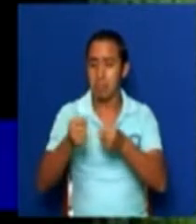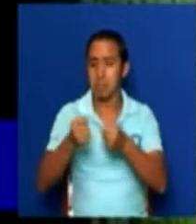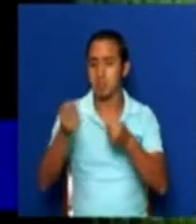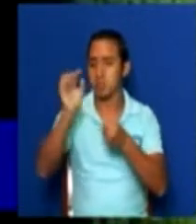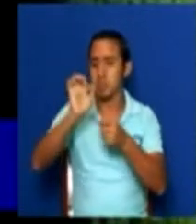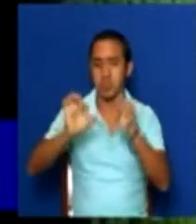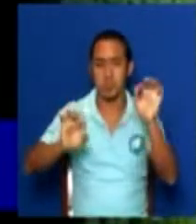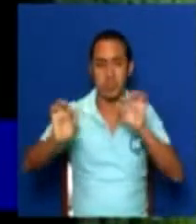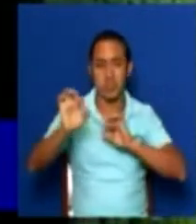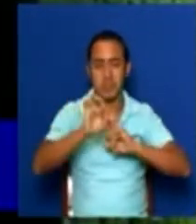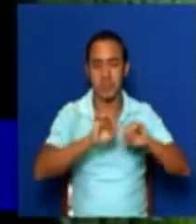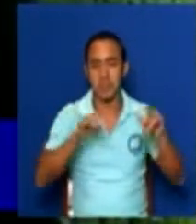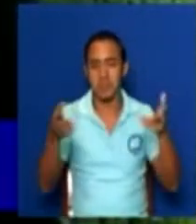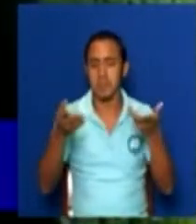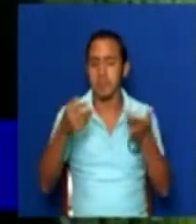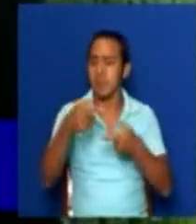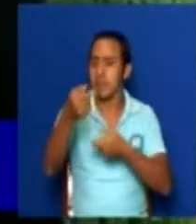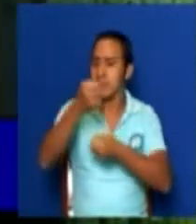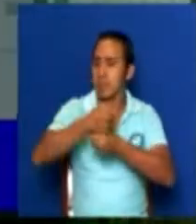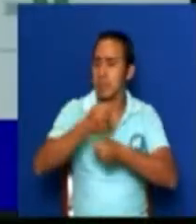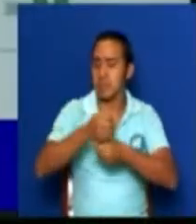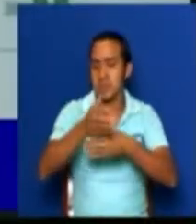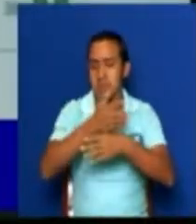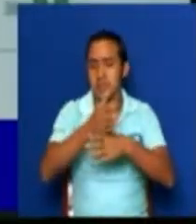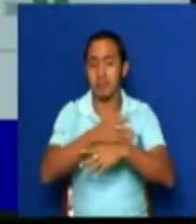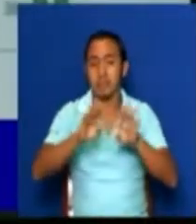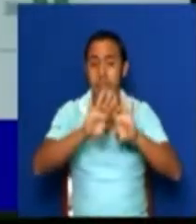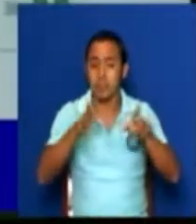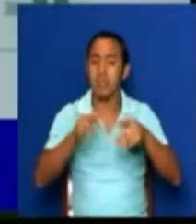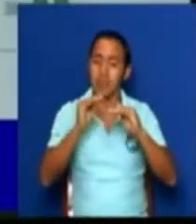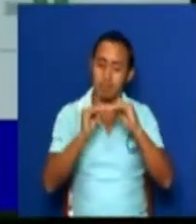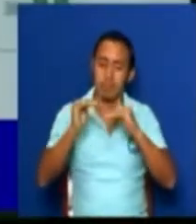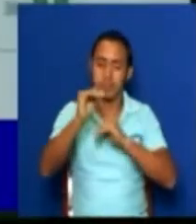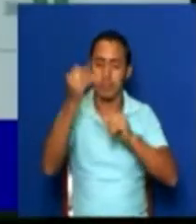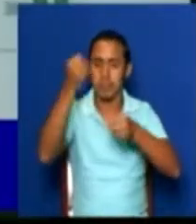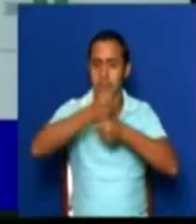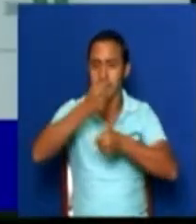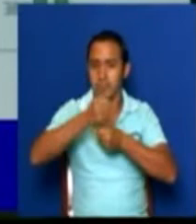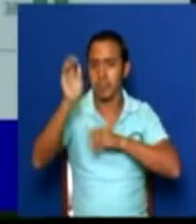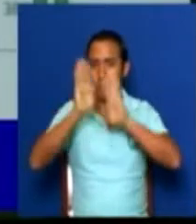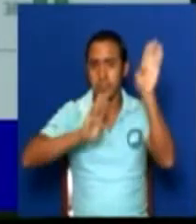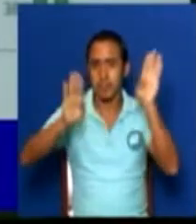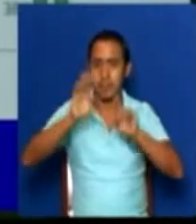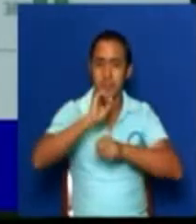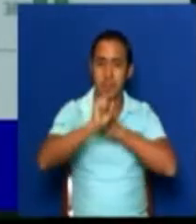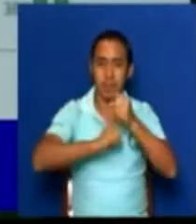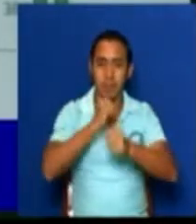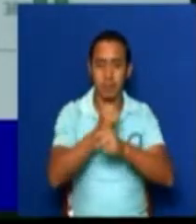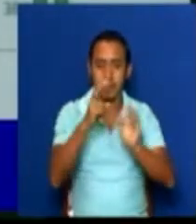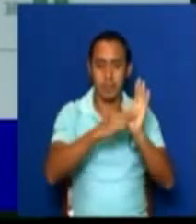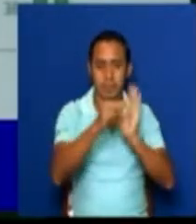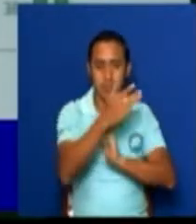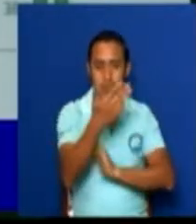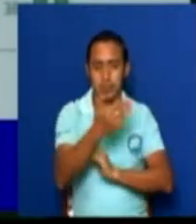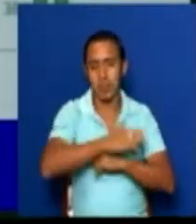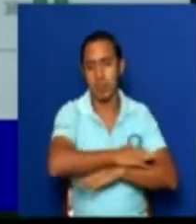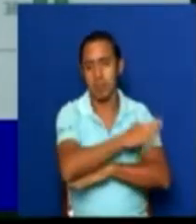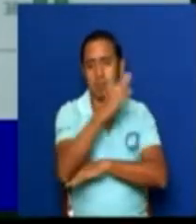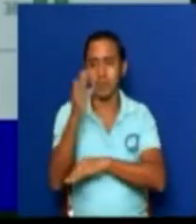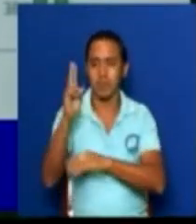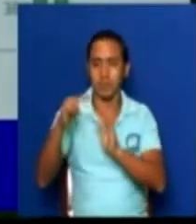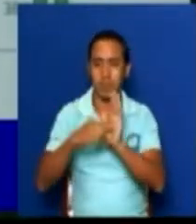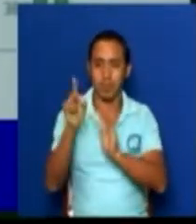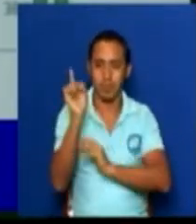laboral. Las mujeres han aumentado su participación en el mercado laboral entre los años del 2009 y el